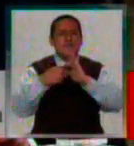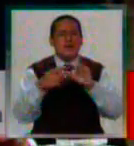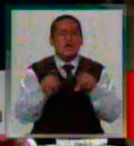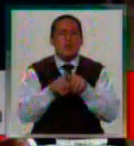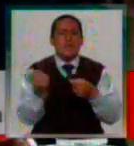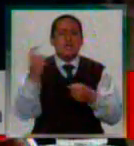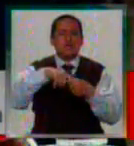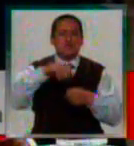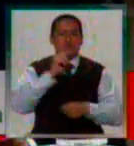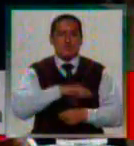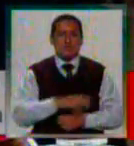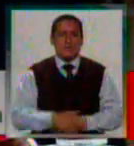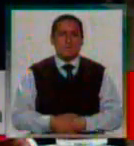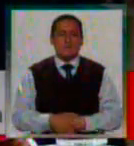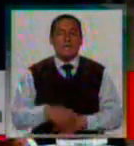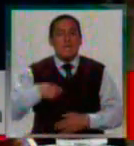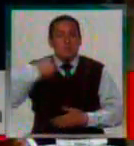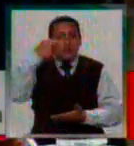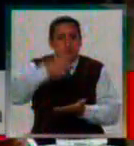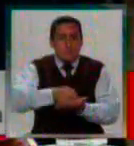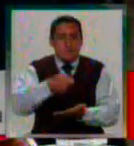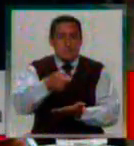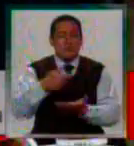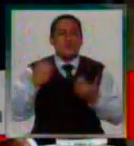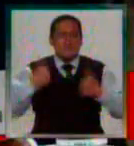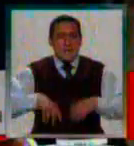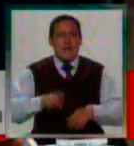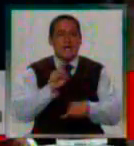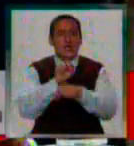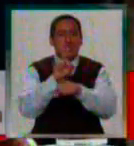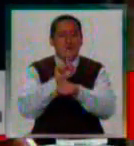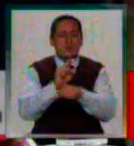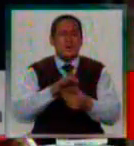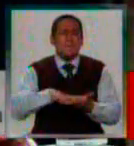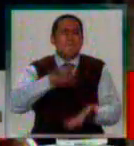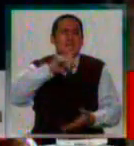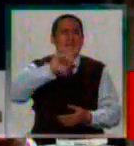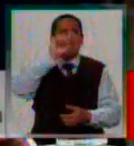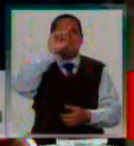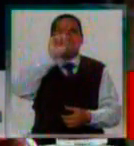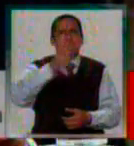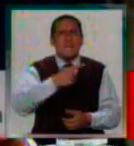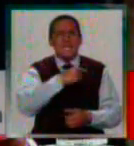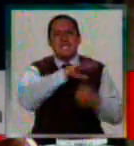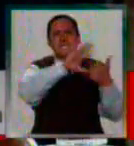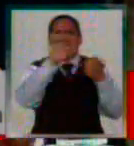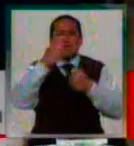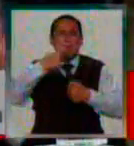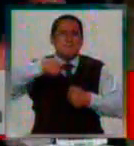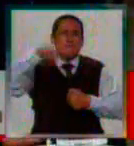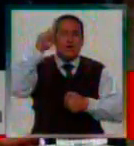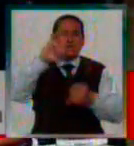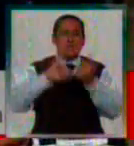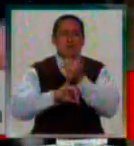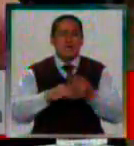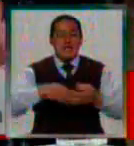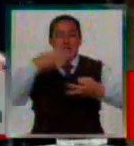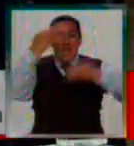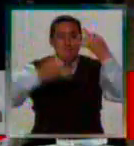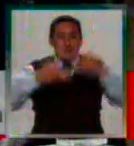inclusión social hemos invertido en educación más de 1600 millones de soles es decir el